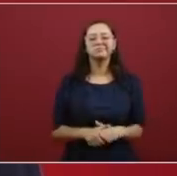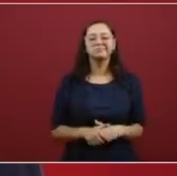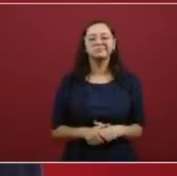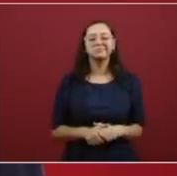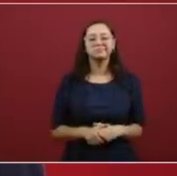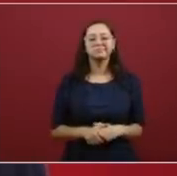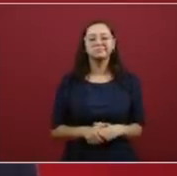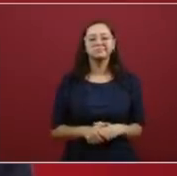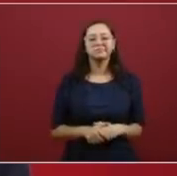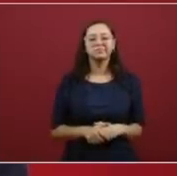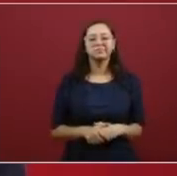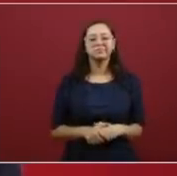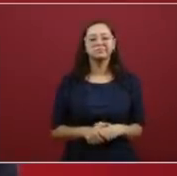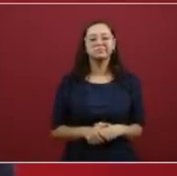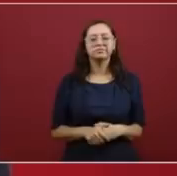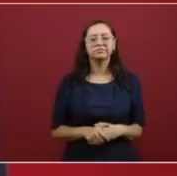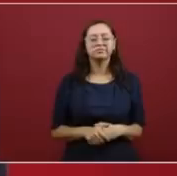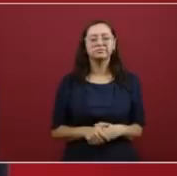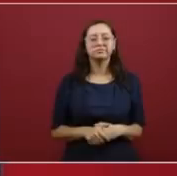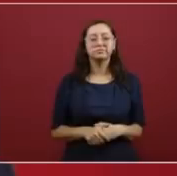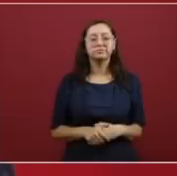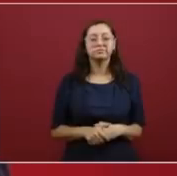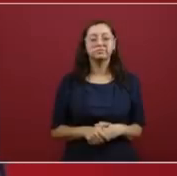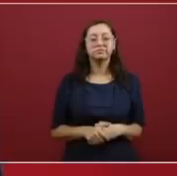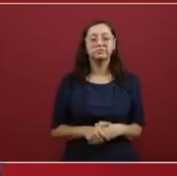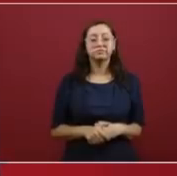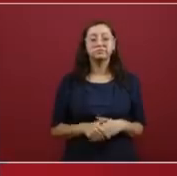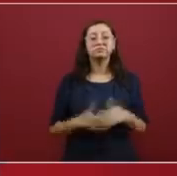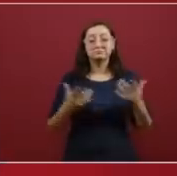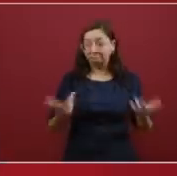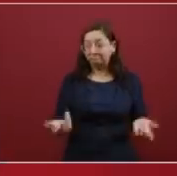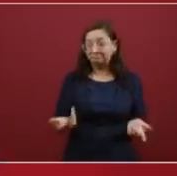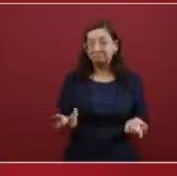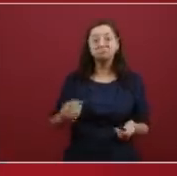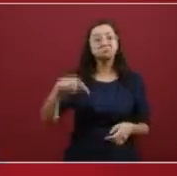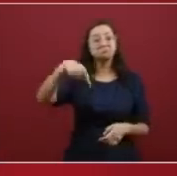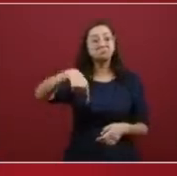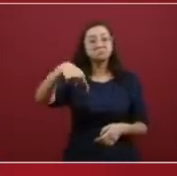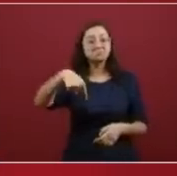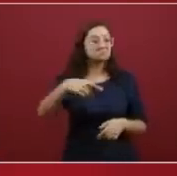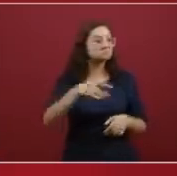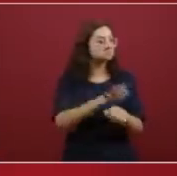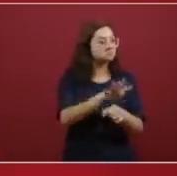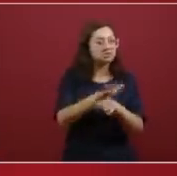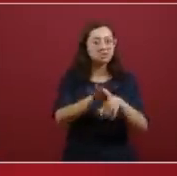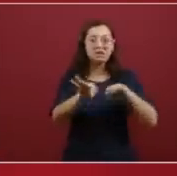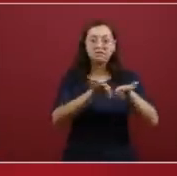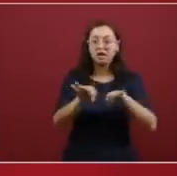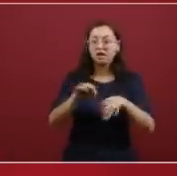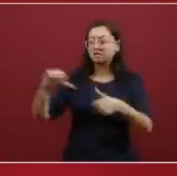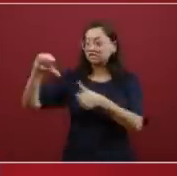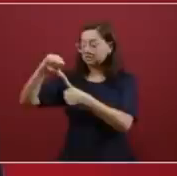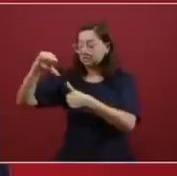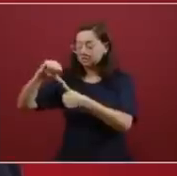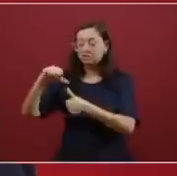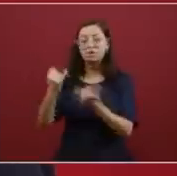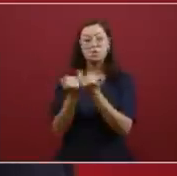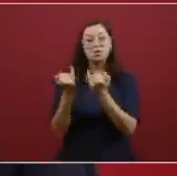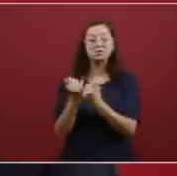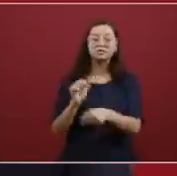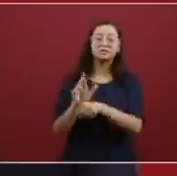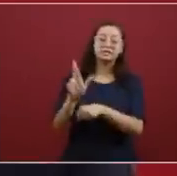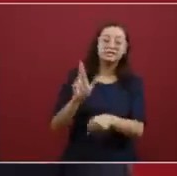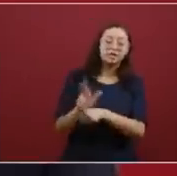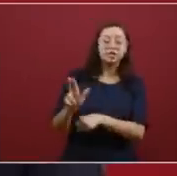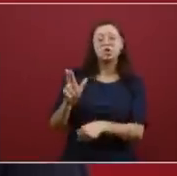si se atiende la demanda de empleos en Centroamérica, en Salvador, en Honduras,